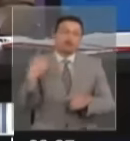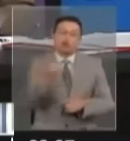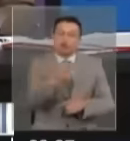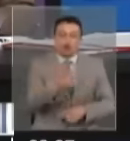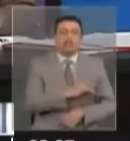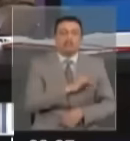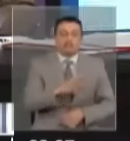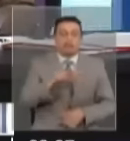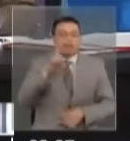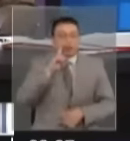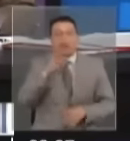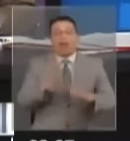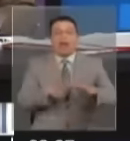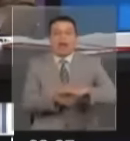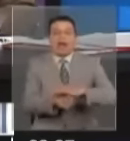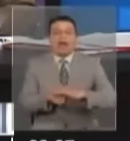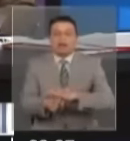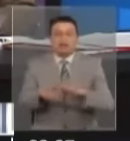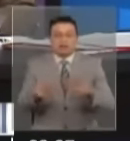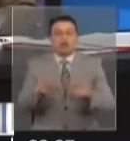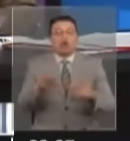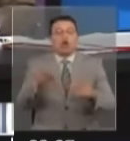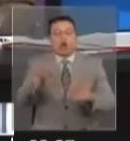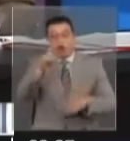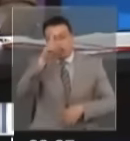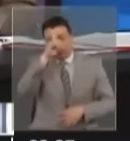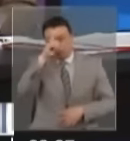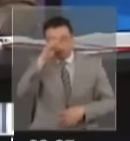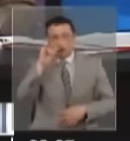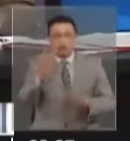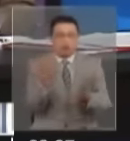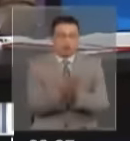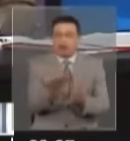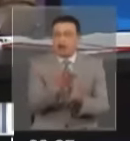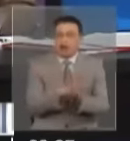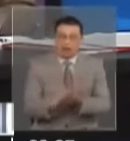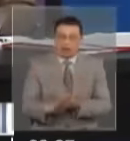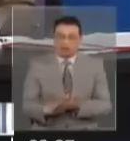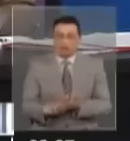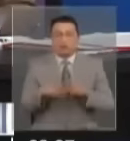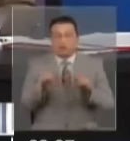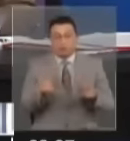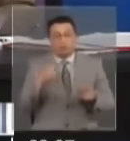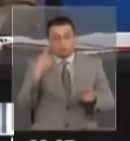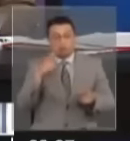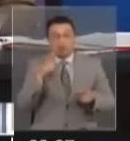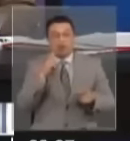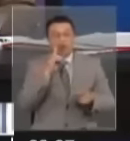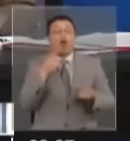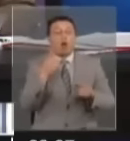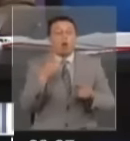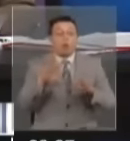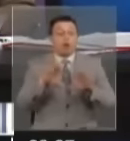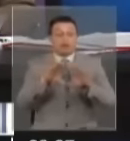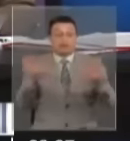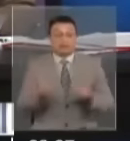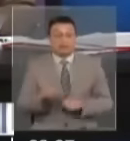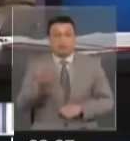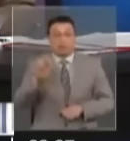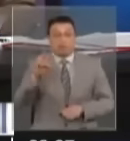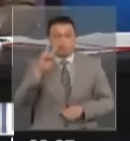chilenos y las chilenas acceso a educación y salud gratuita, lo que no quita de que pudieran existir sistemas